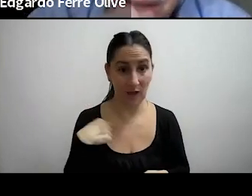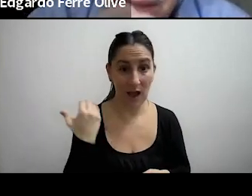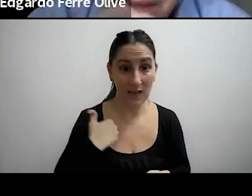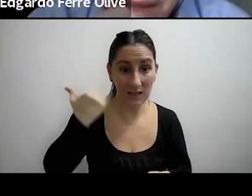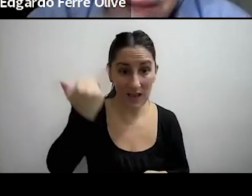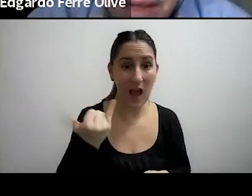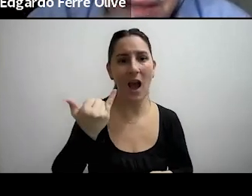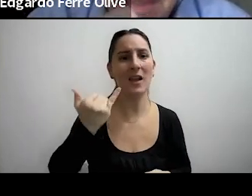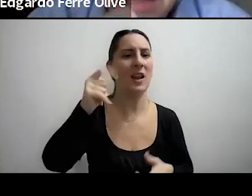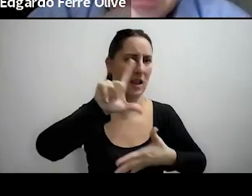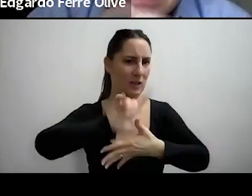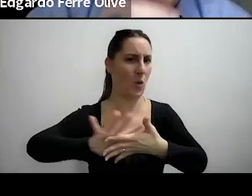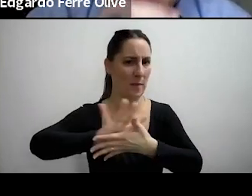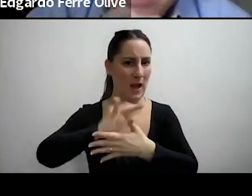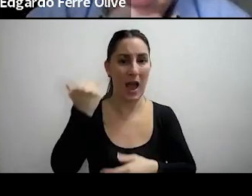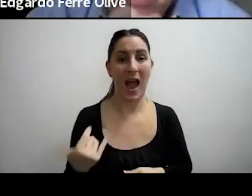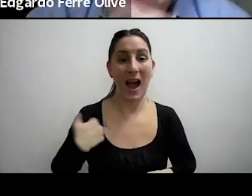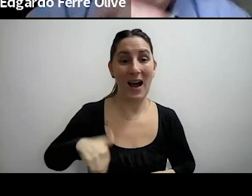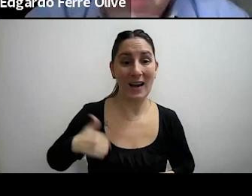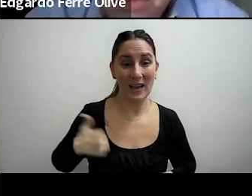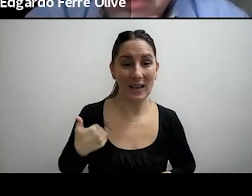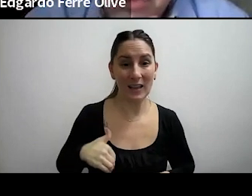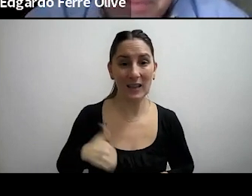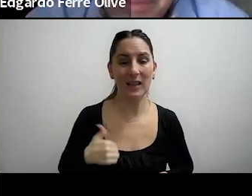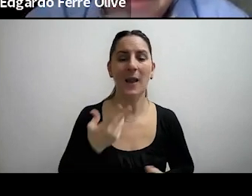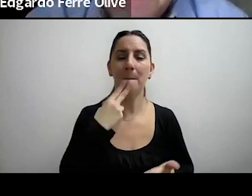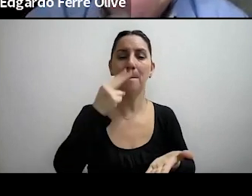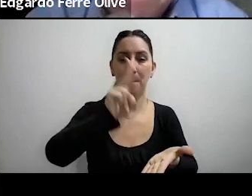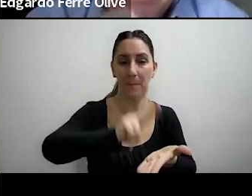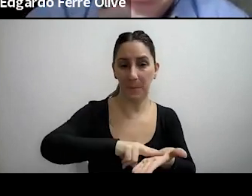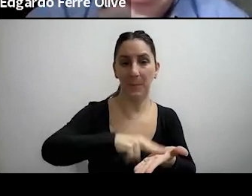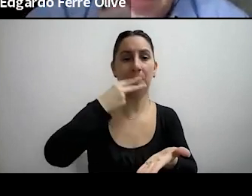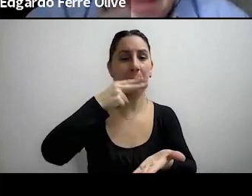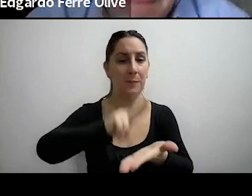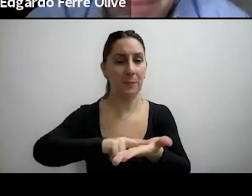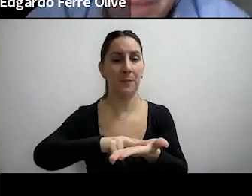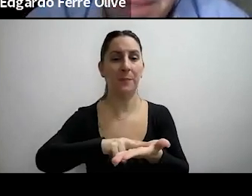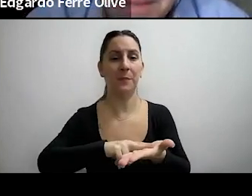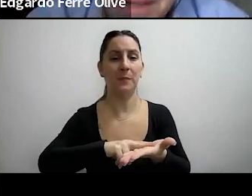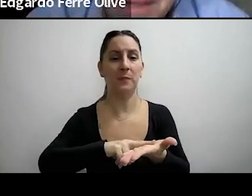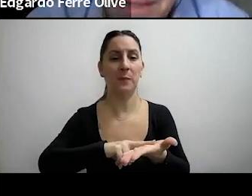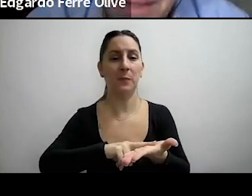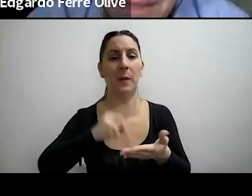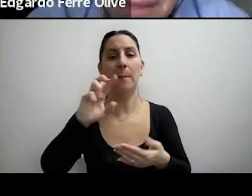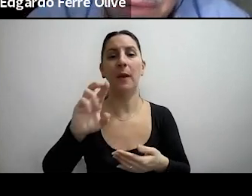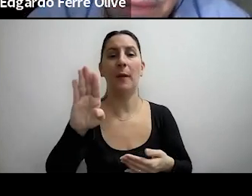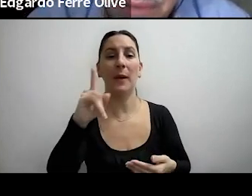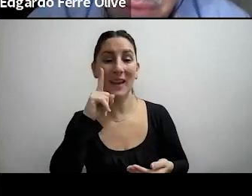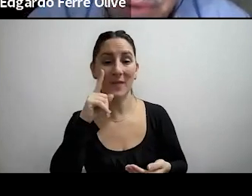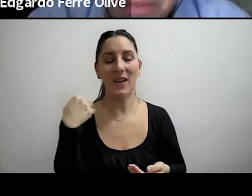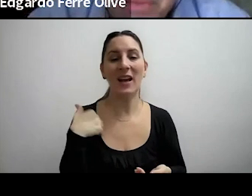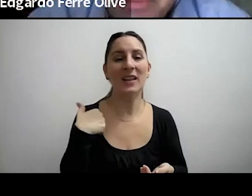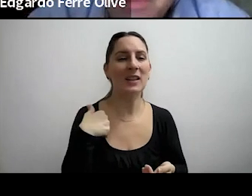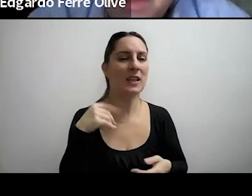Fíjense, Argentina, la estructura de tributación con respecto a PBI Argentina está rondando